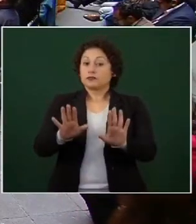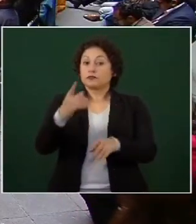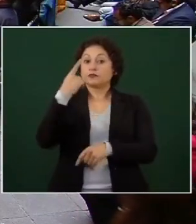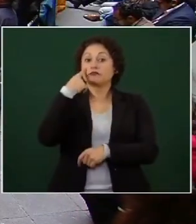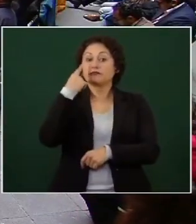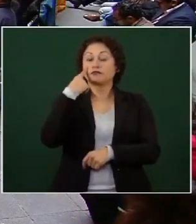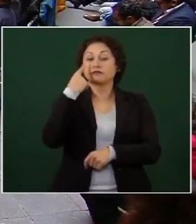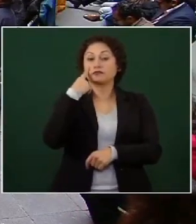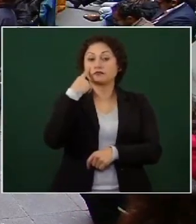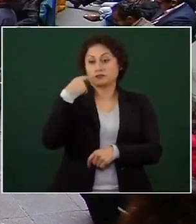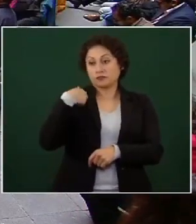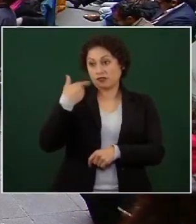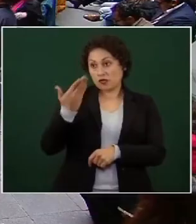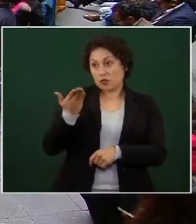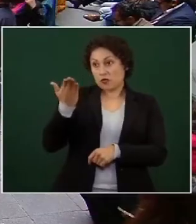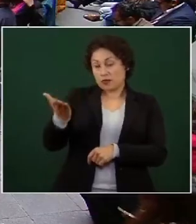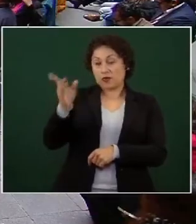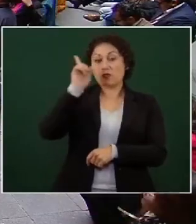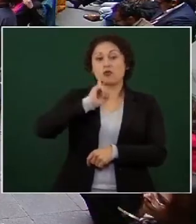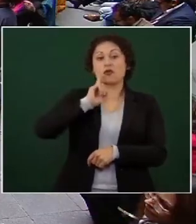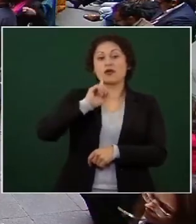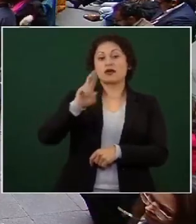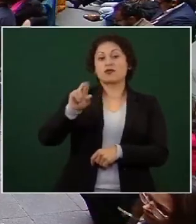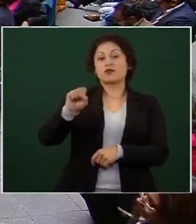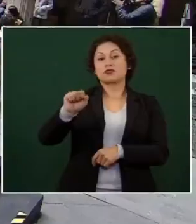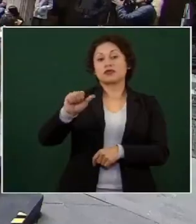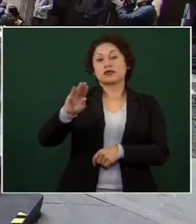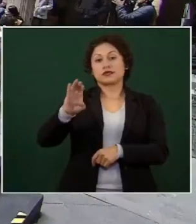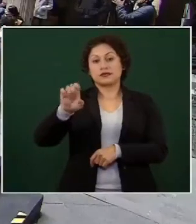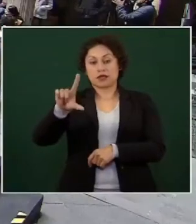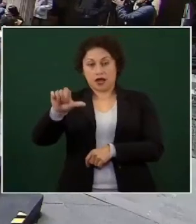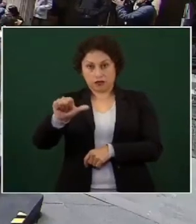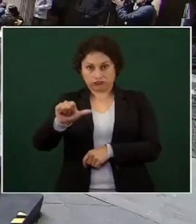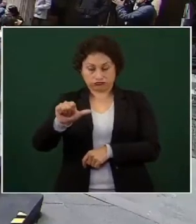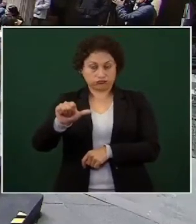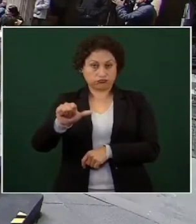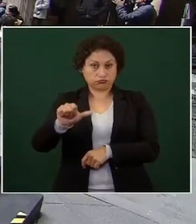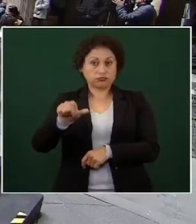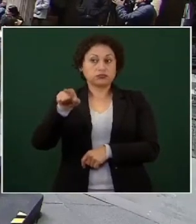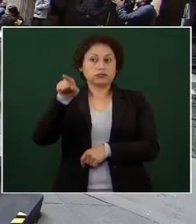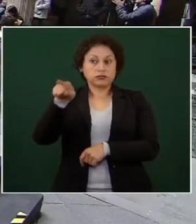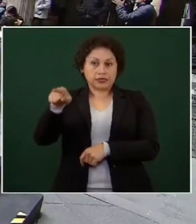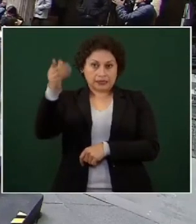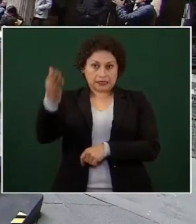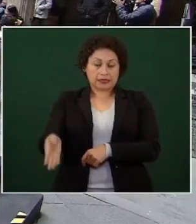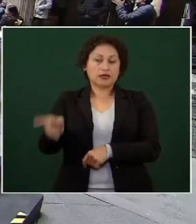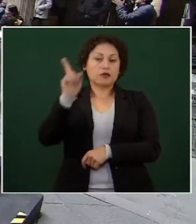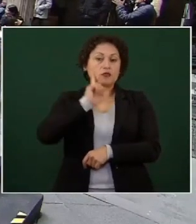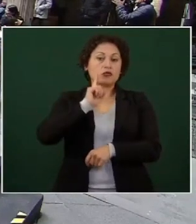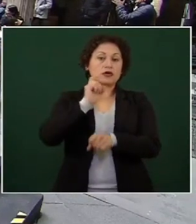vamos a pedirle a Rosa Isela, es la secretaria